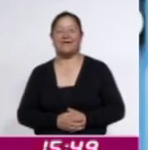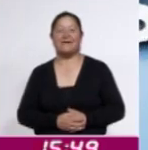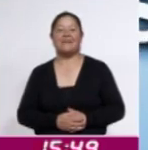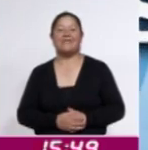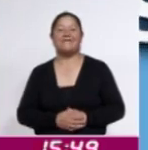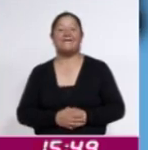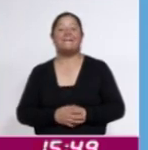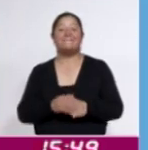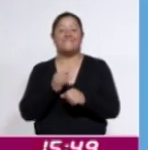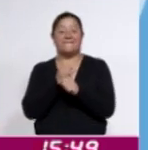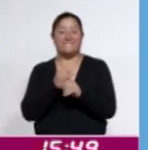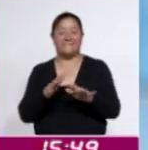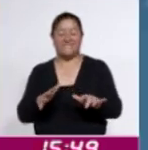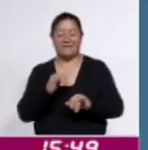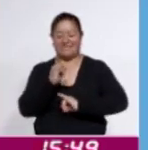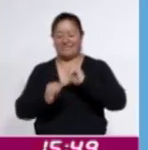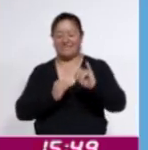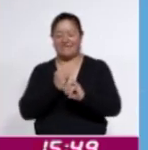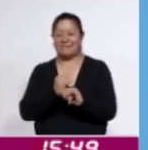Breves internacionales.